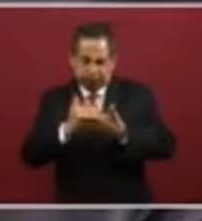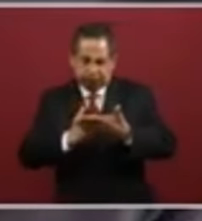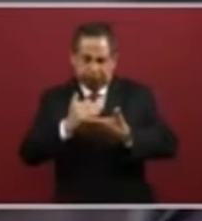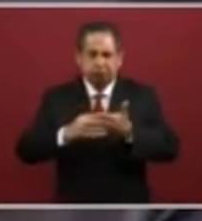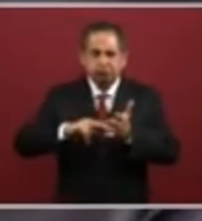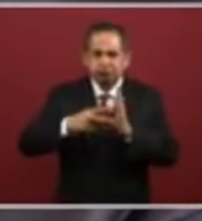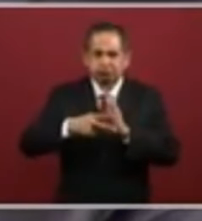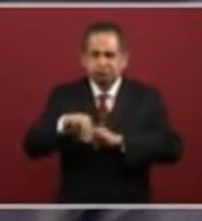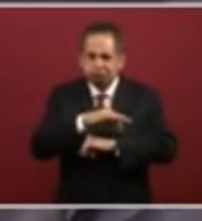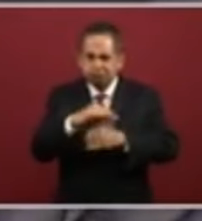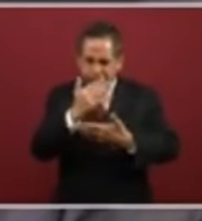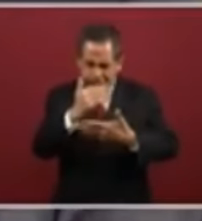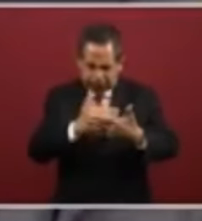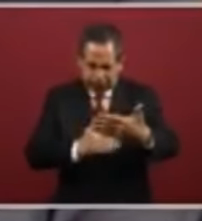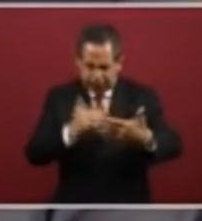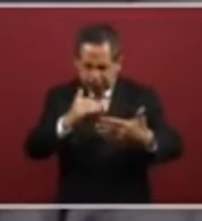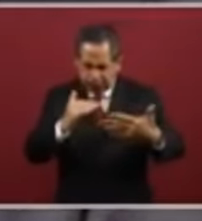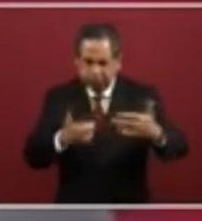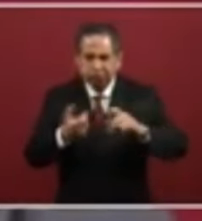falta